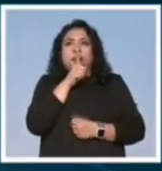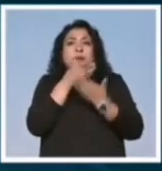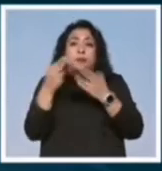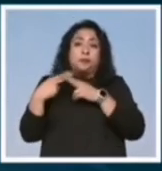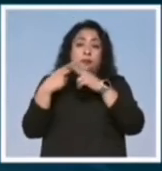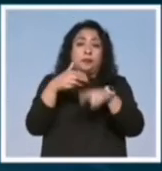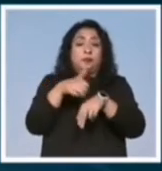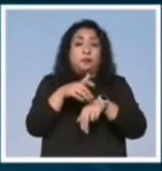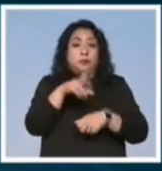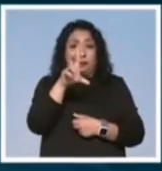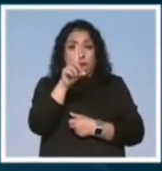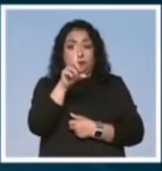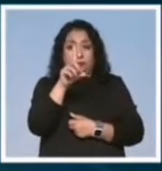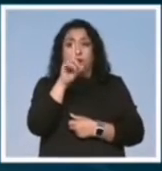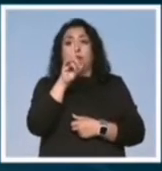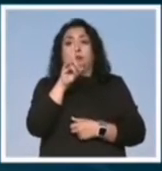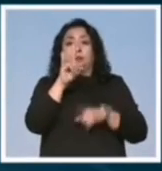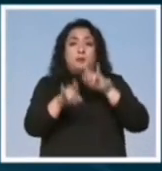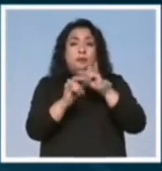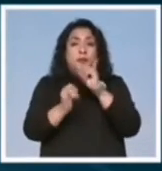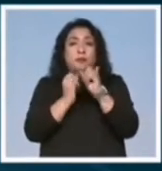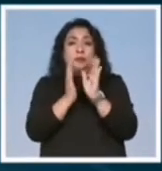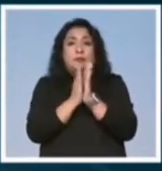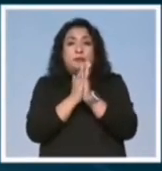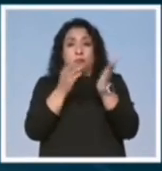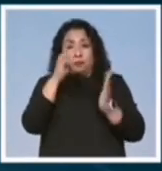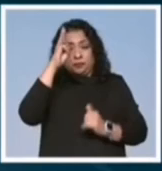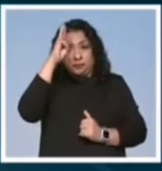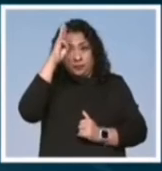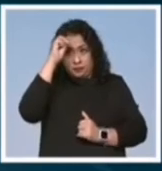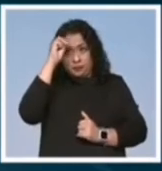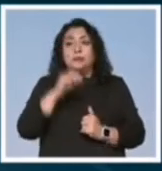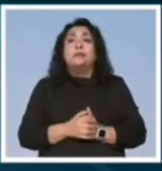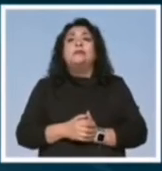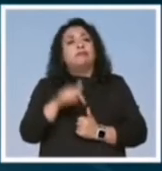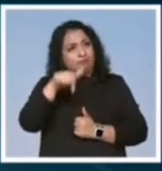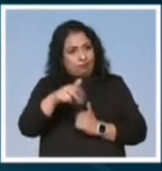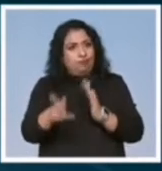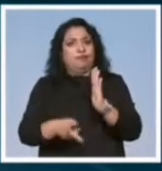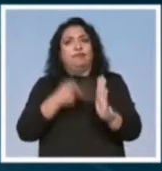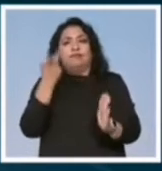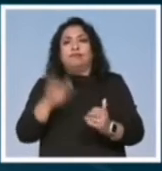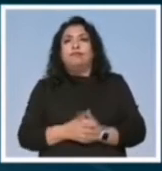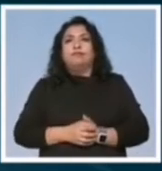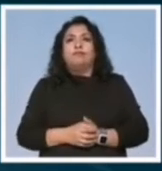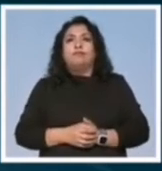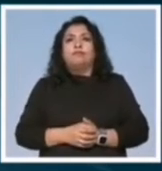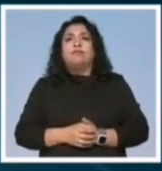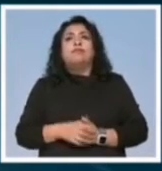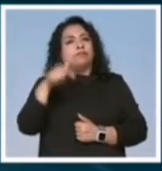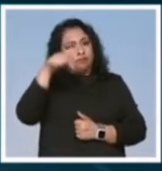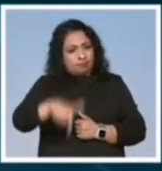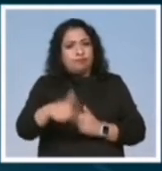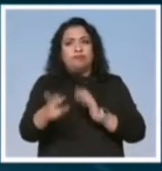edición número 30 de la Feria Internacional del Libro Monterrey está aquí de nuevo.